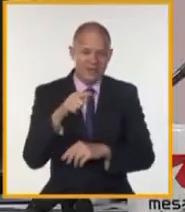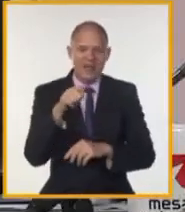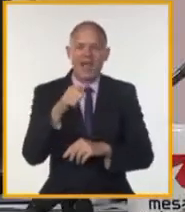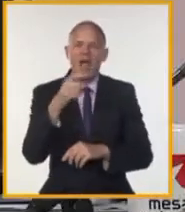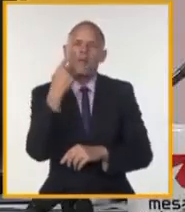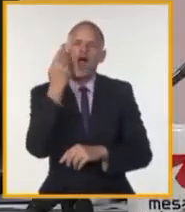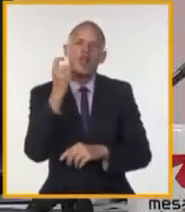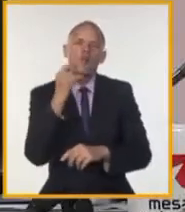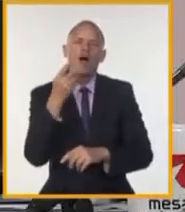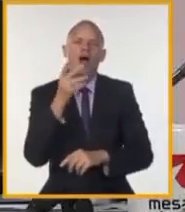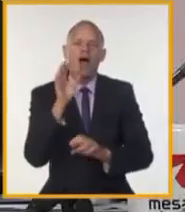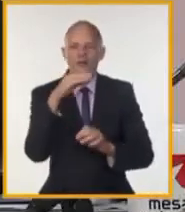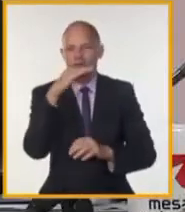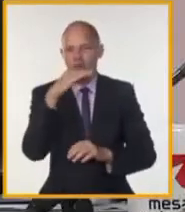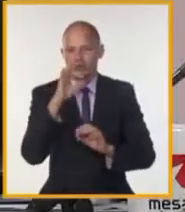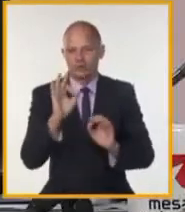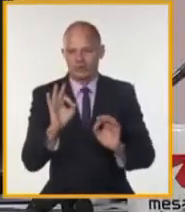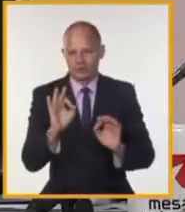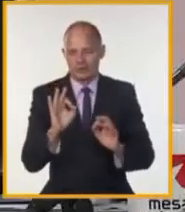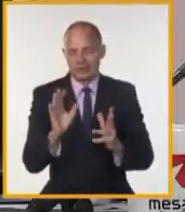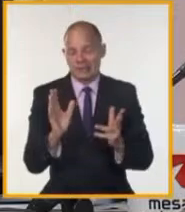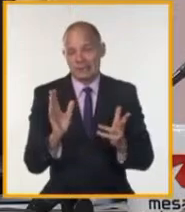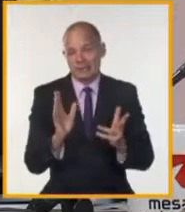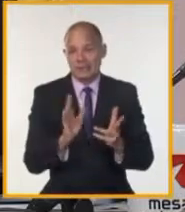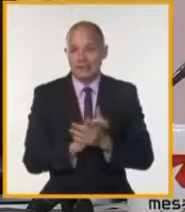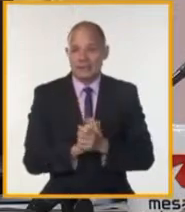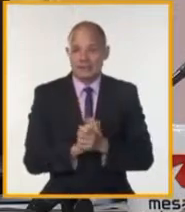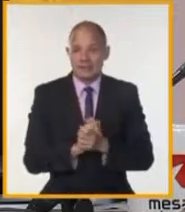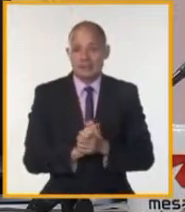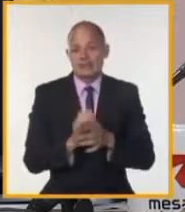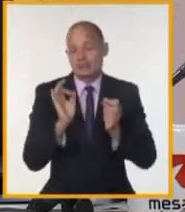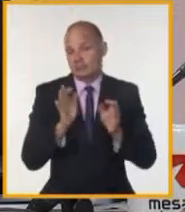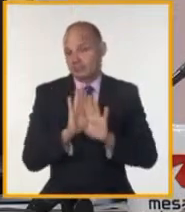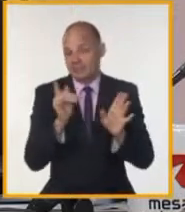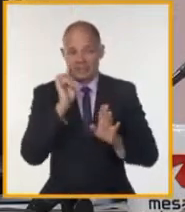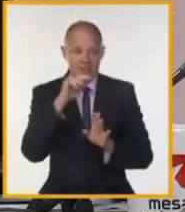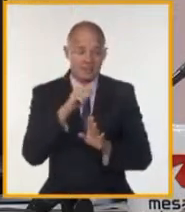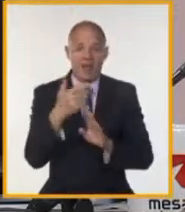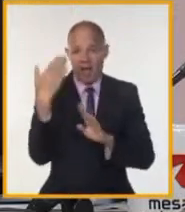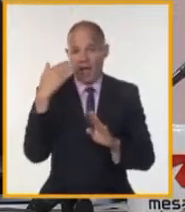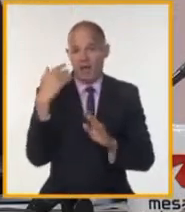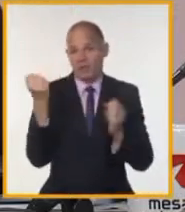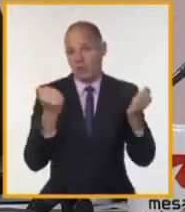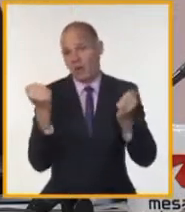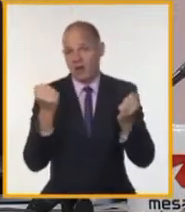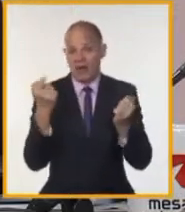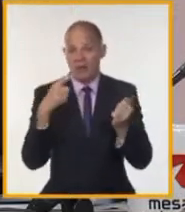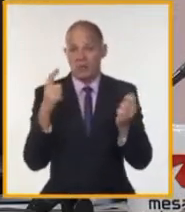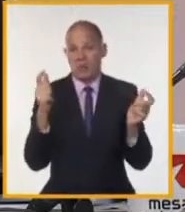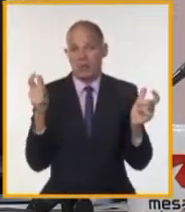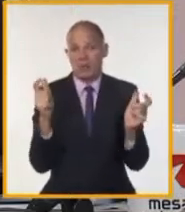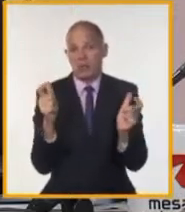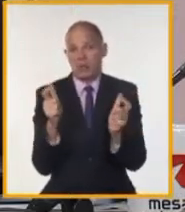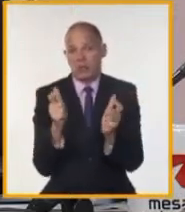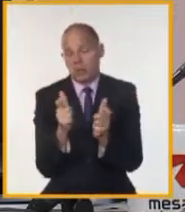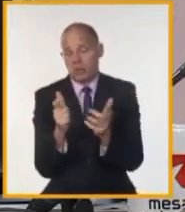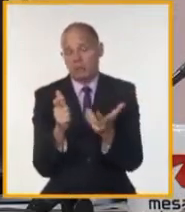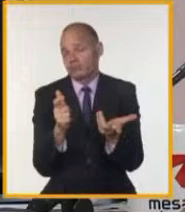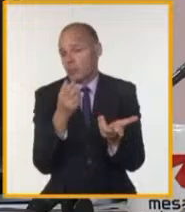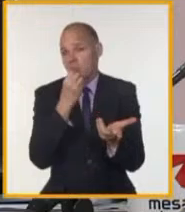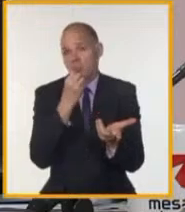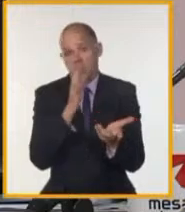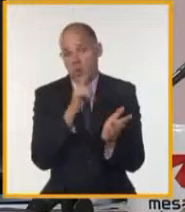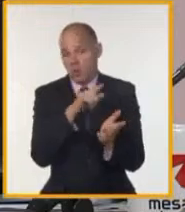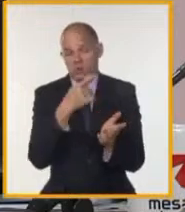servicio vital, a pesar de esa contracción, siguen siendo puente importante de comunicación entre las capitales del país, entre